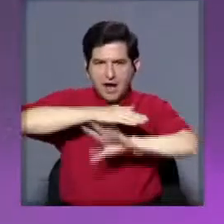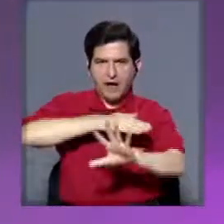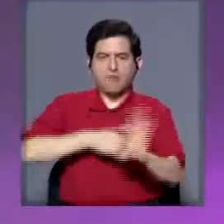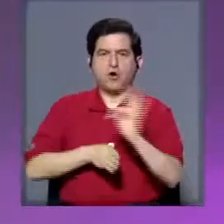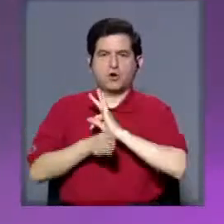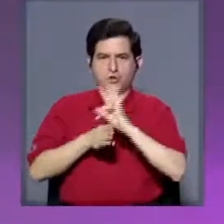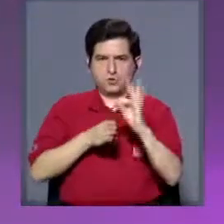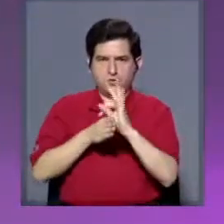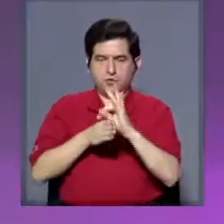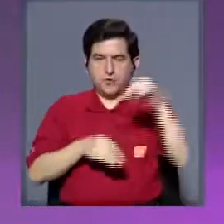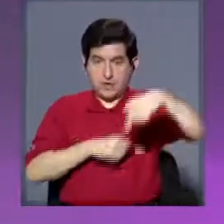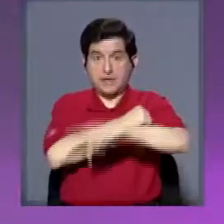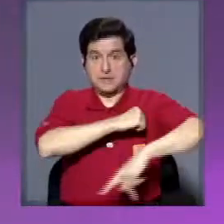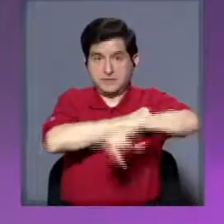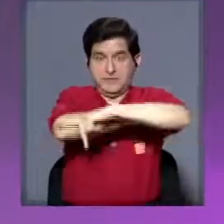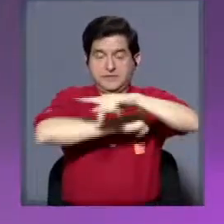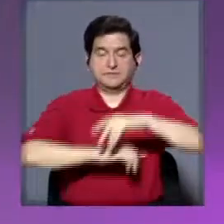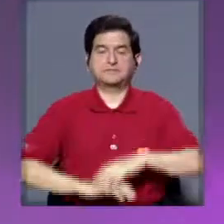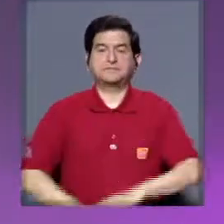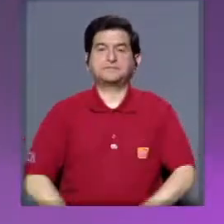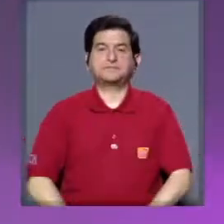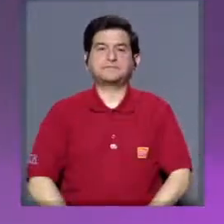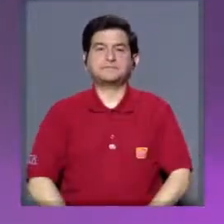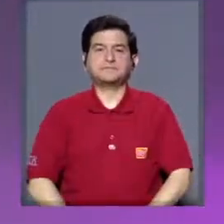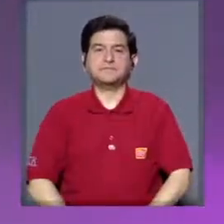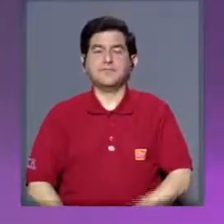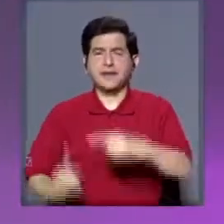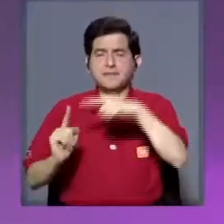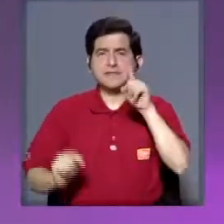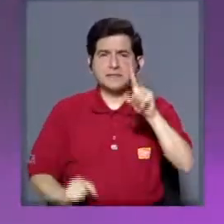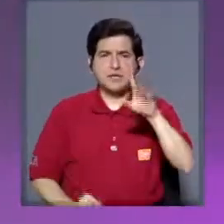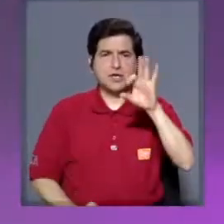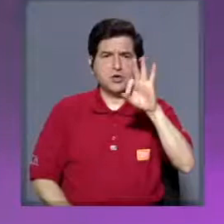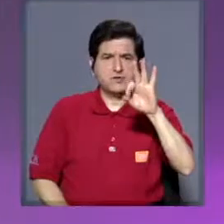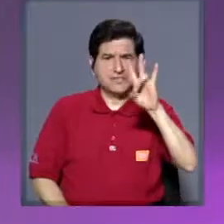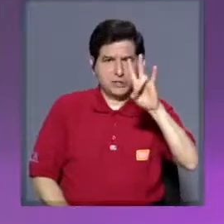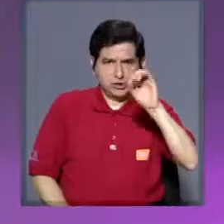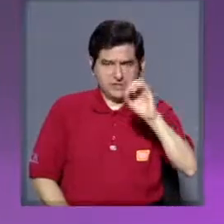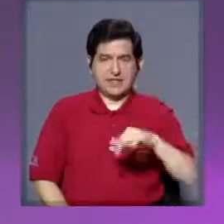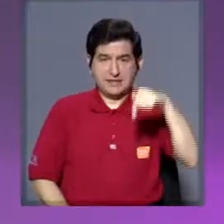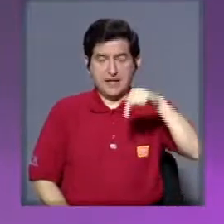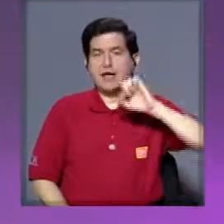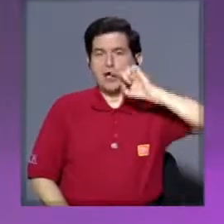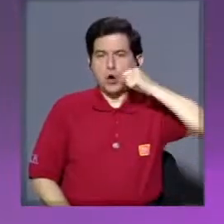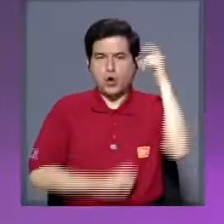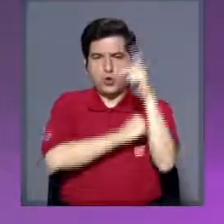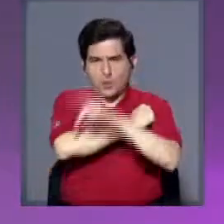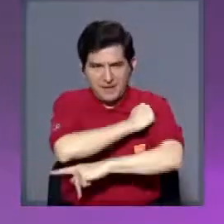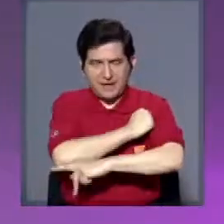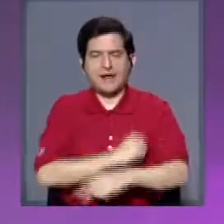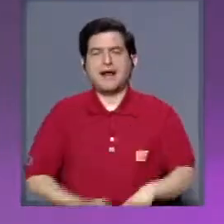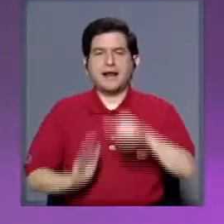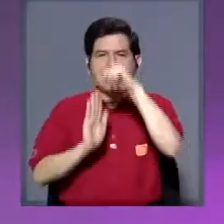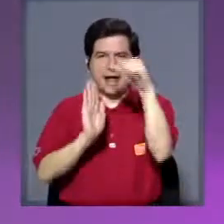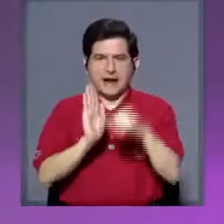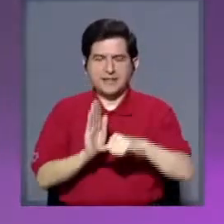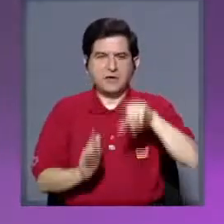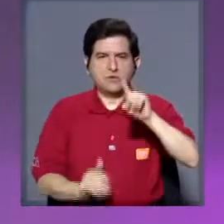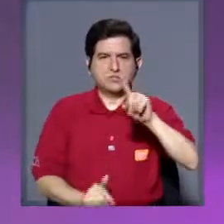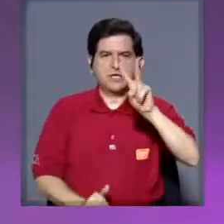terapéutico en nuestro país desde 1970 en nuestro código penal el artículo